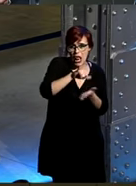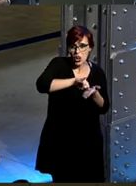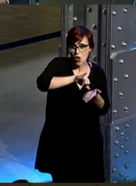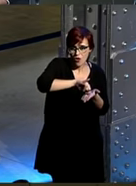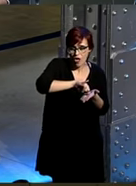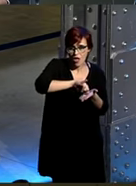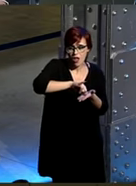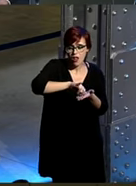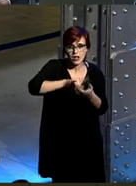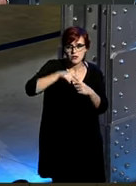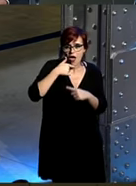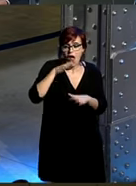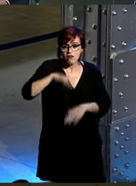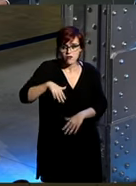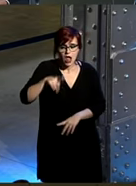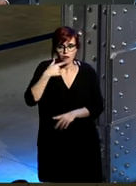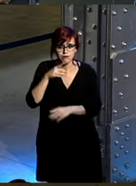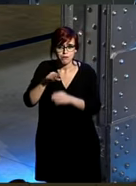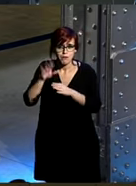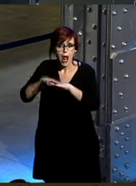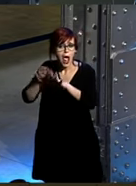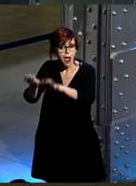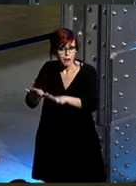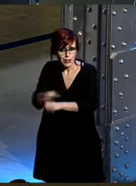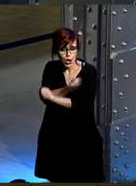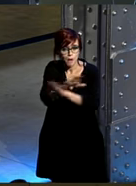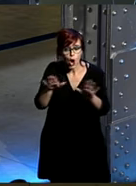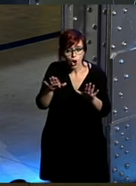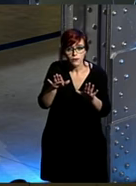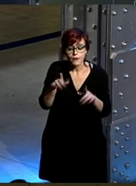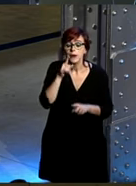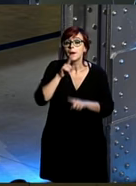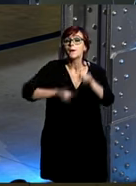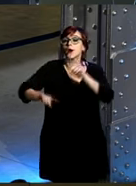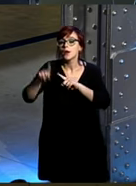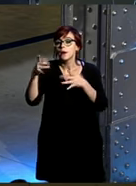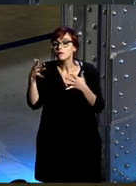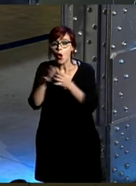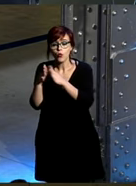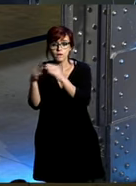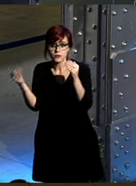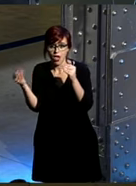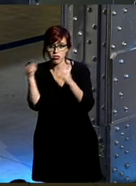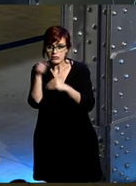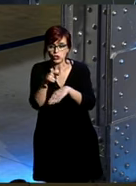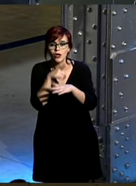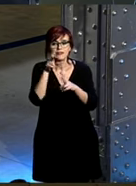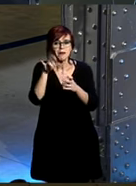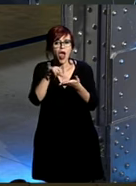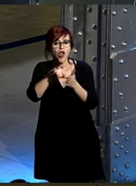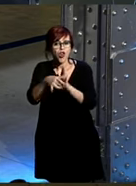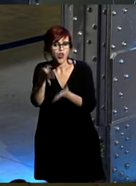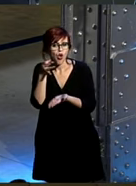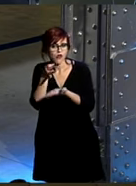son un material fantástico pedagógico. En contra de eso, ¿qué hace la universidad? Despreciar totalmente lo local,